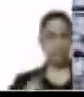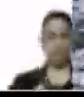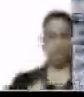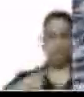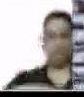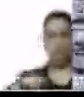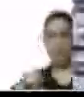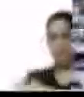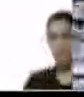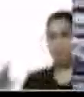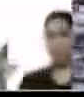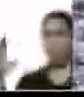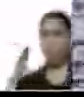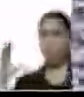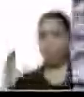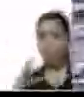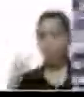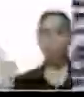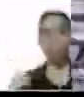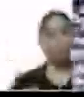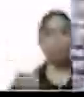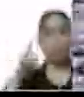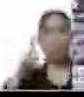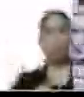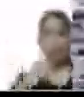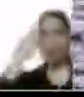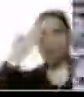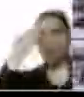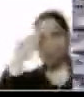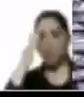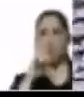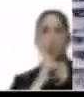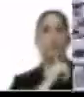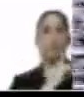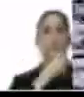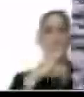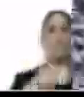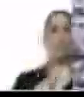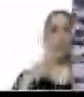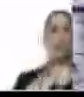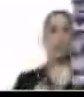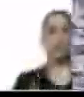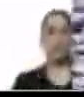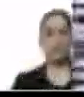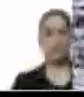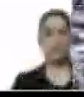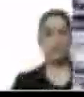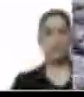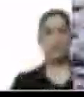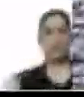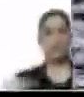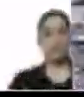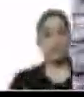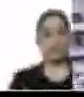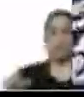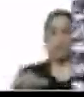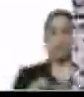bien. Maduro acusa a Colombia, al gobierno colombiano, de planear infectar a los venezolanos con